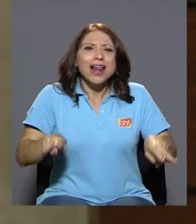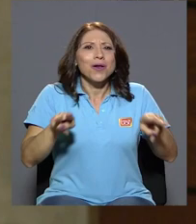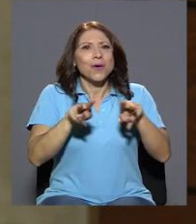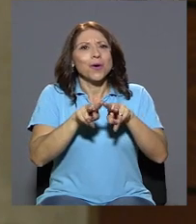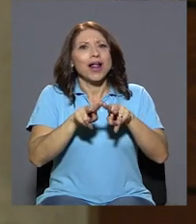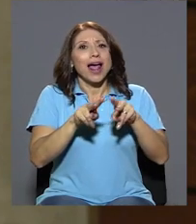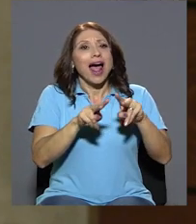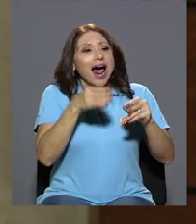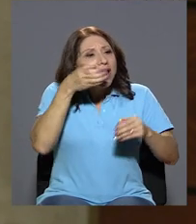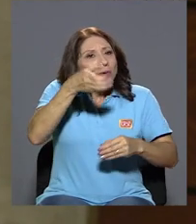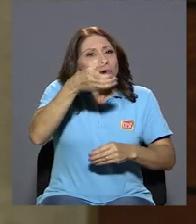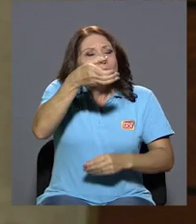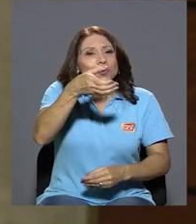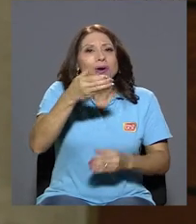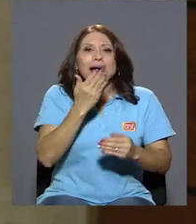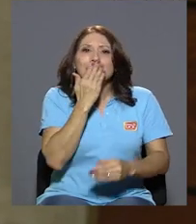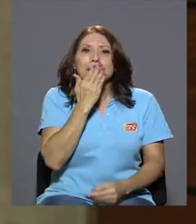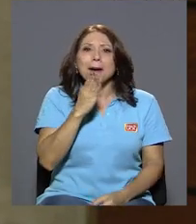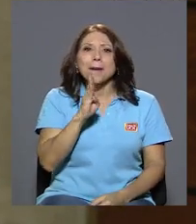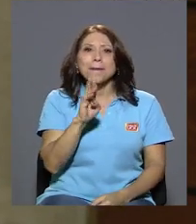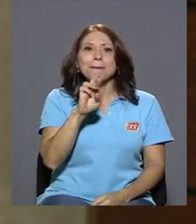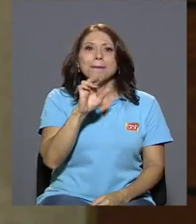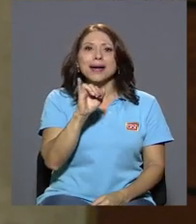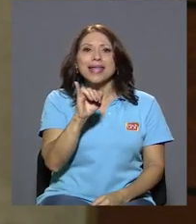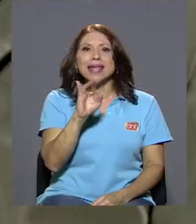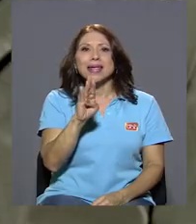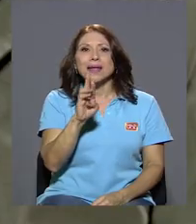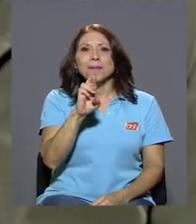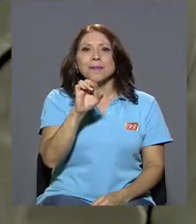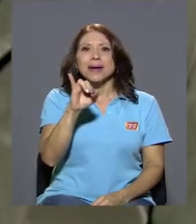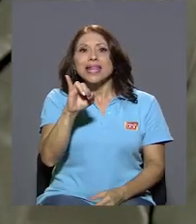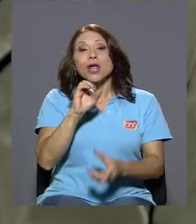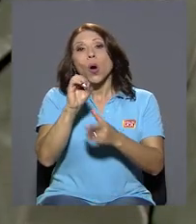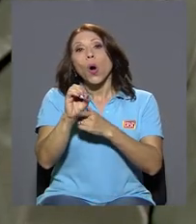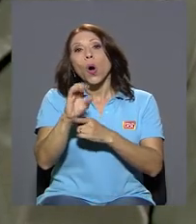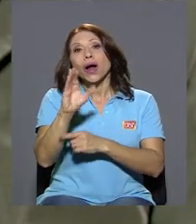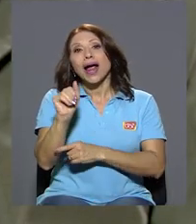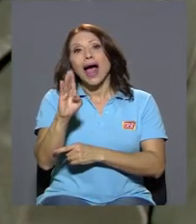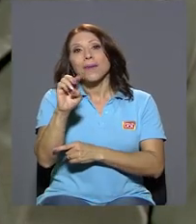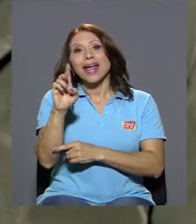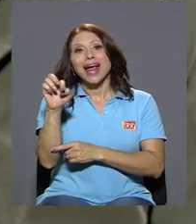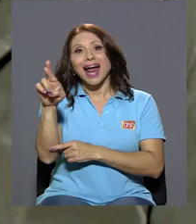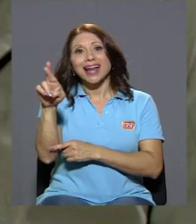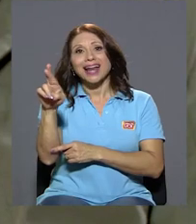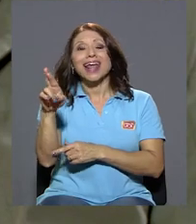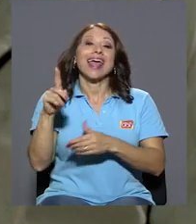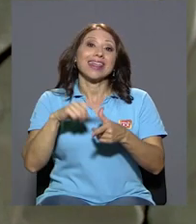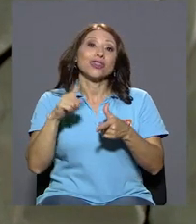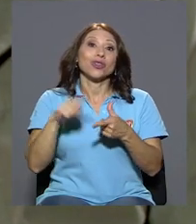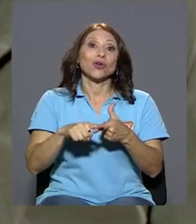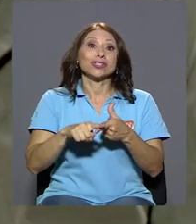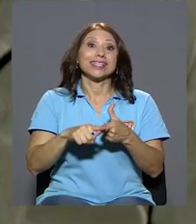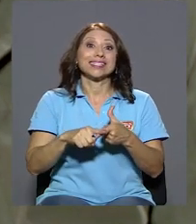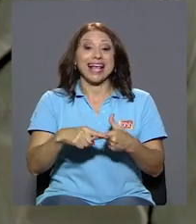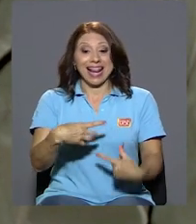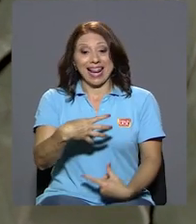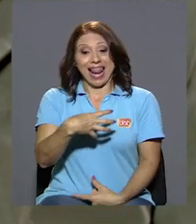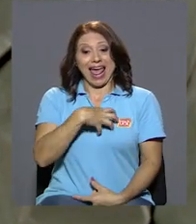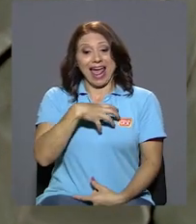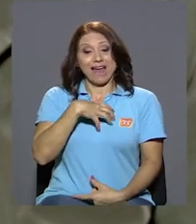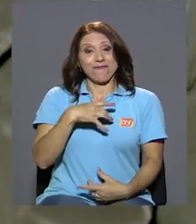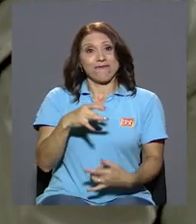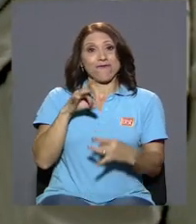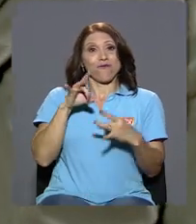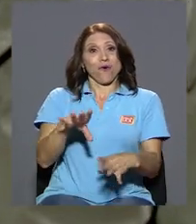libre cultura cabécar etcétera entonces la fobia es un problema la fobia a la nuestra